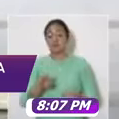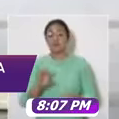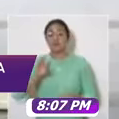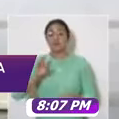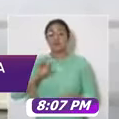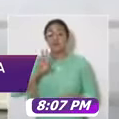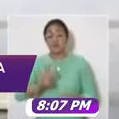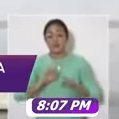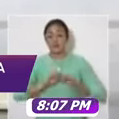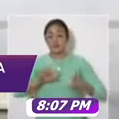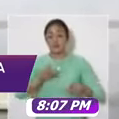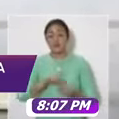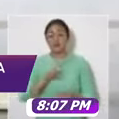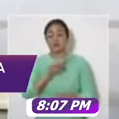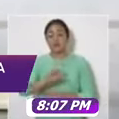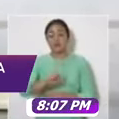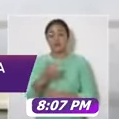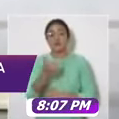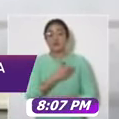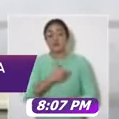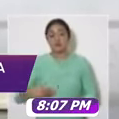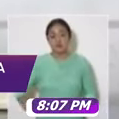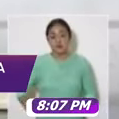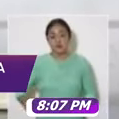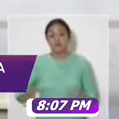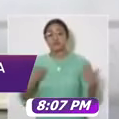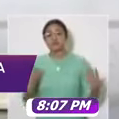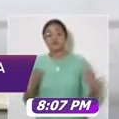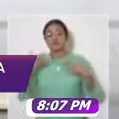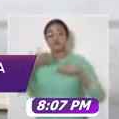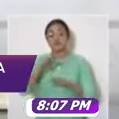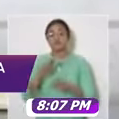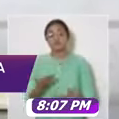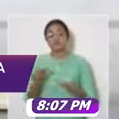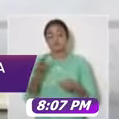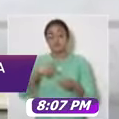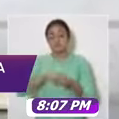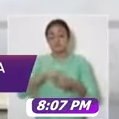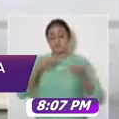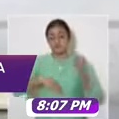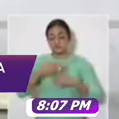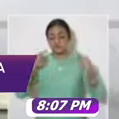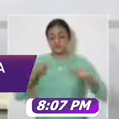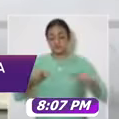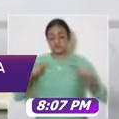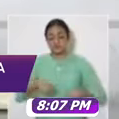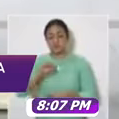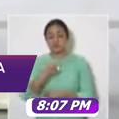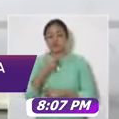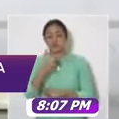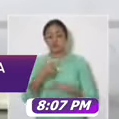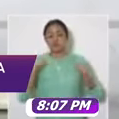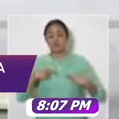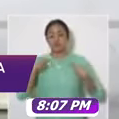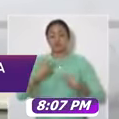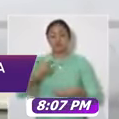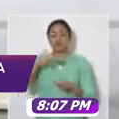3,934 casos activos, 66 hospitalizados y lamentablemente de ellos hay